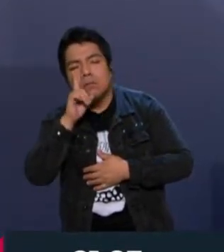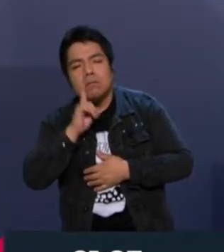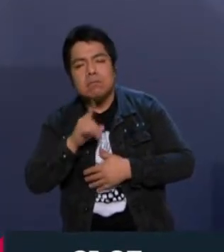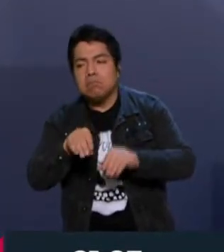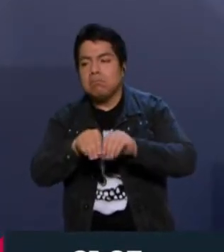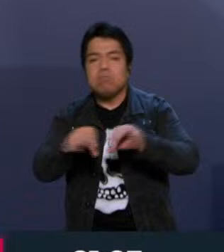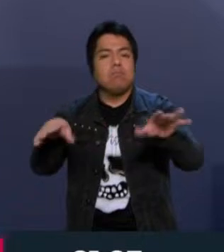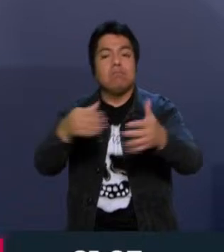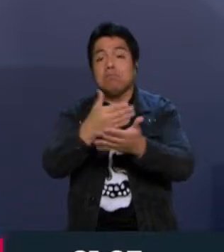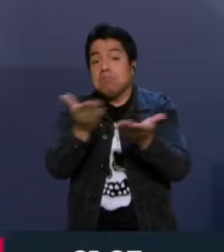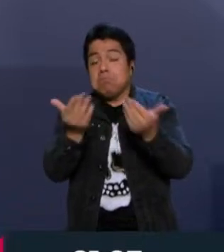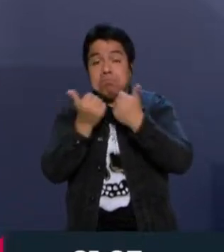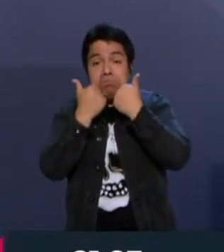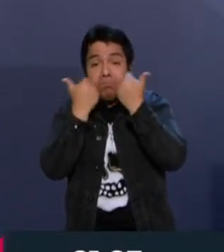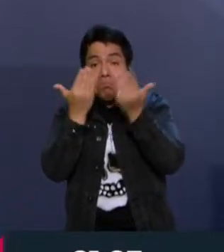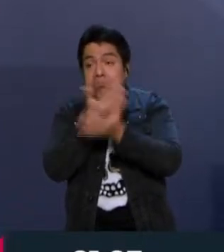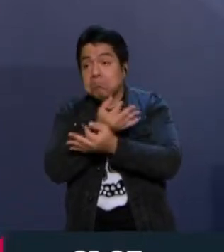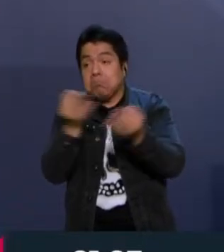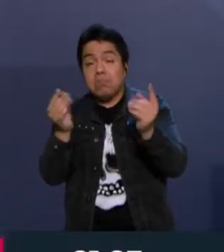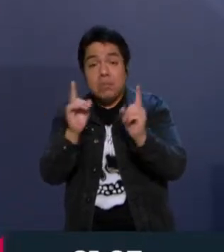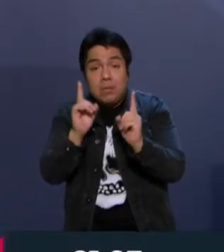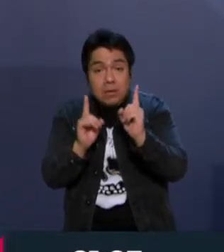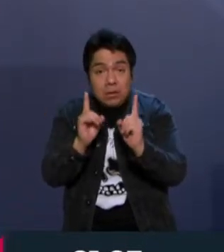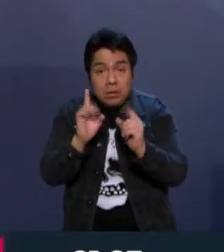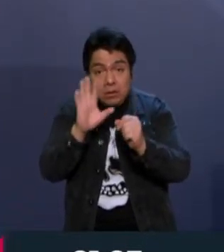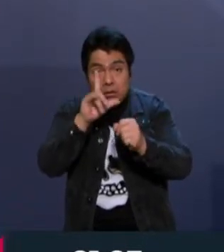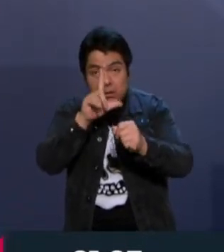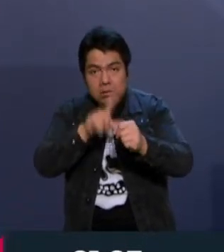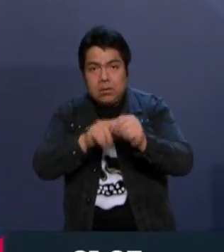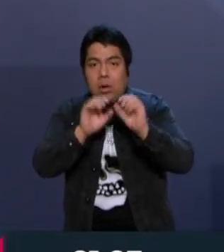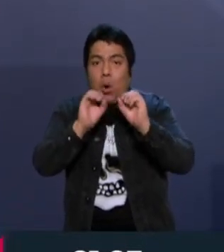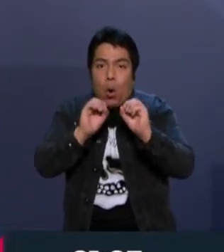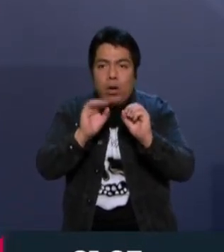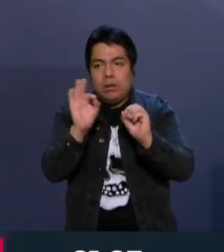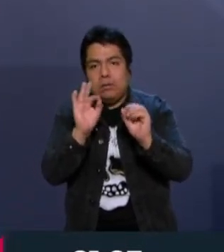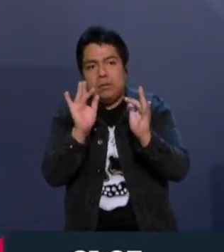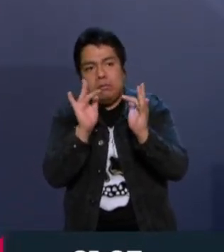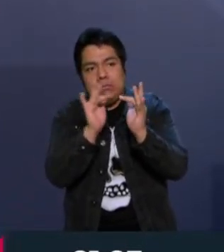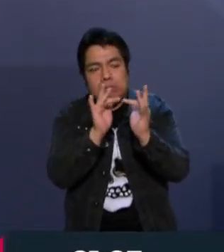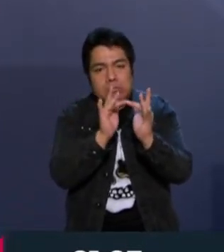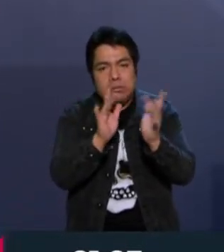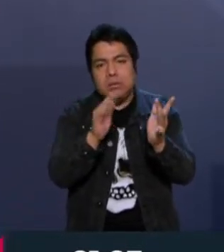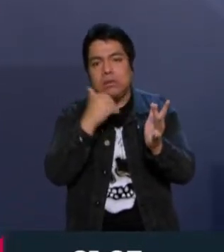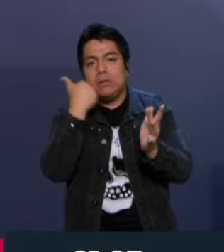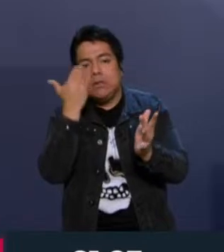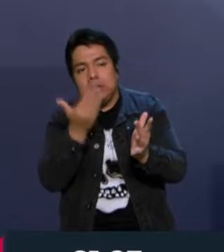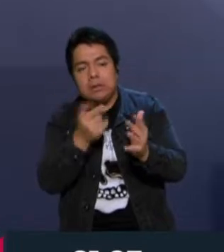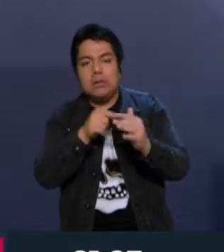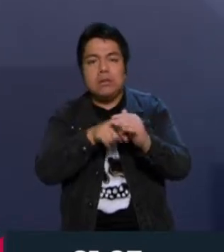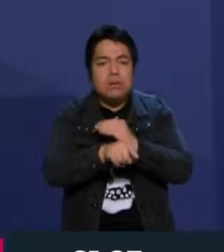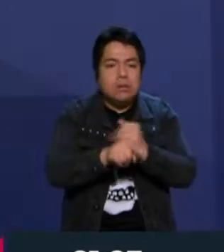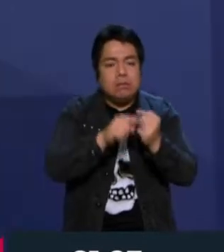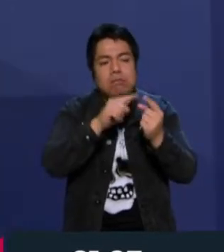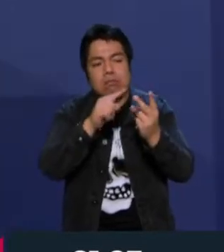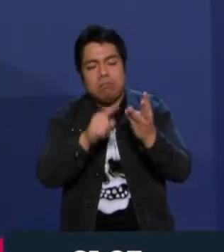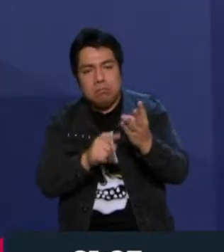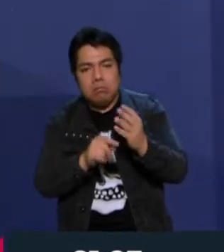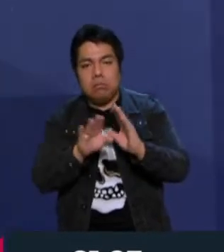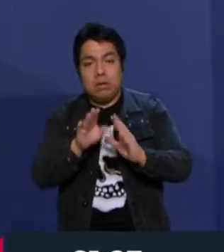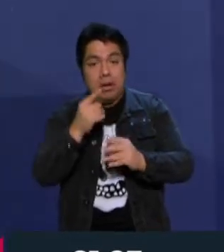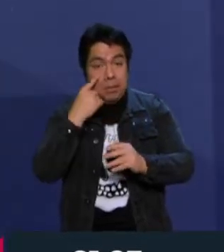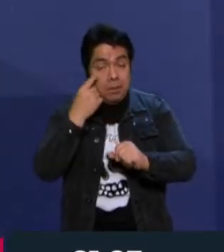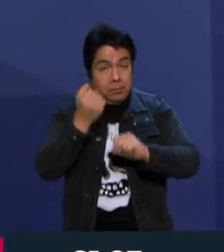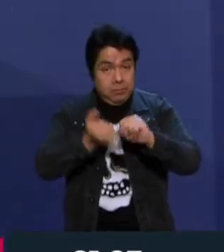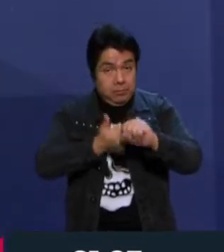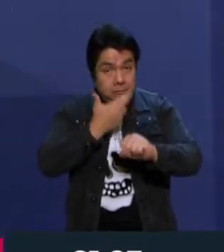mejor a la audiencia que esté viendo ahorita y que tenga dudas sobre la cultura, que a lo mejor quiera acercarse porque tiene incertidumbres, quejas. Pues decirles que va a ser una